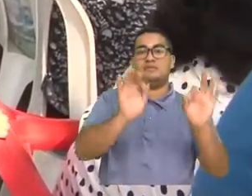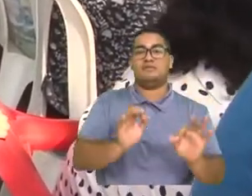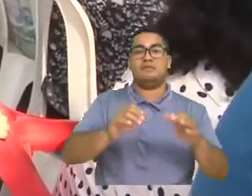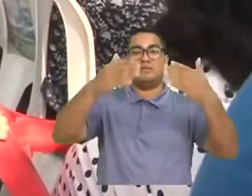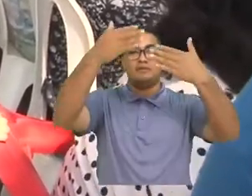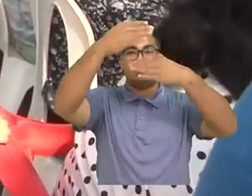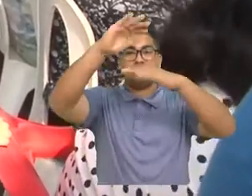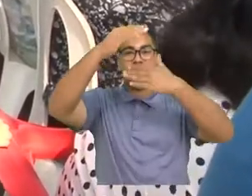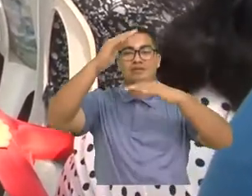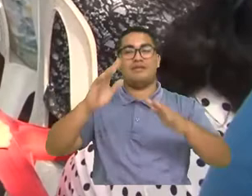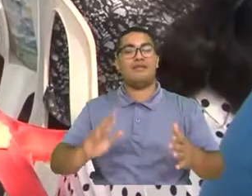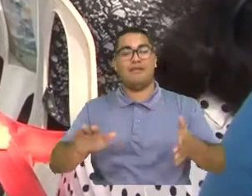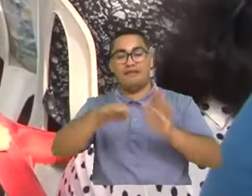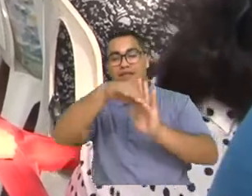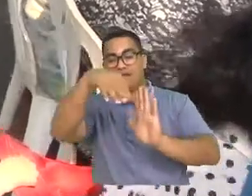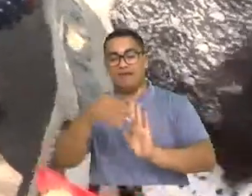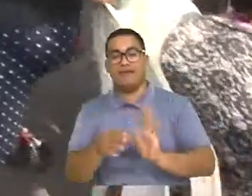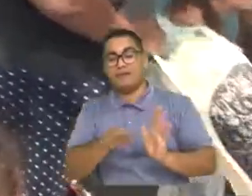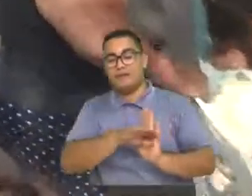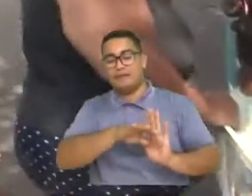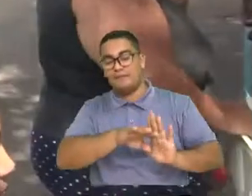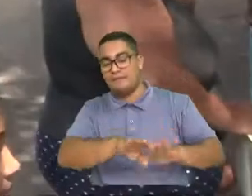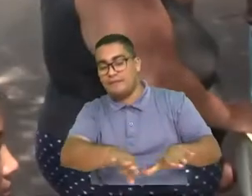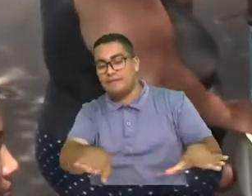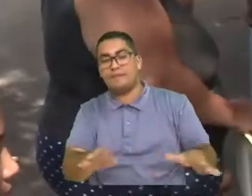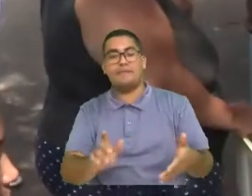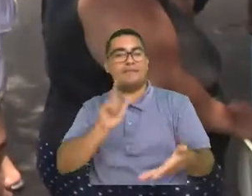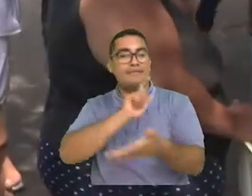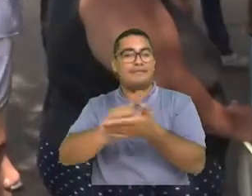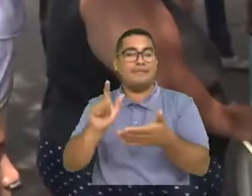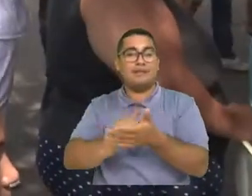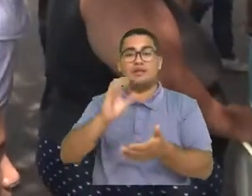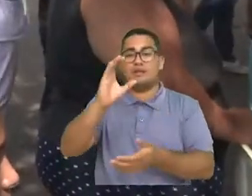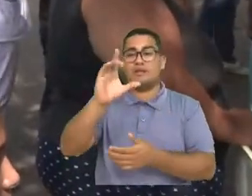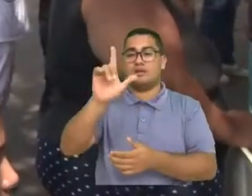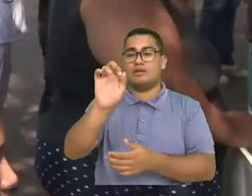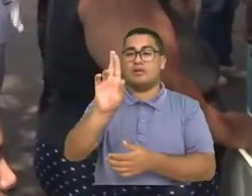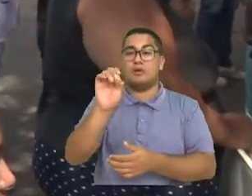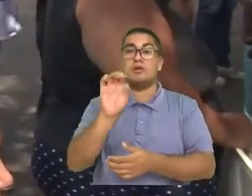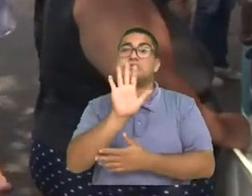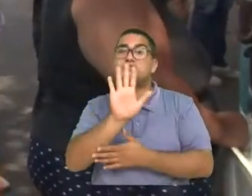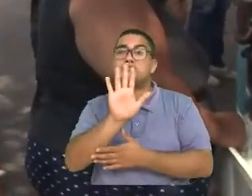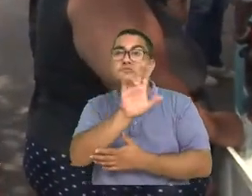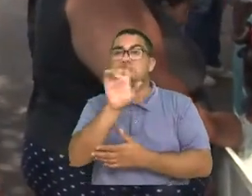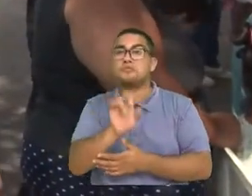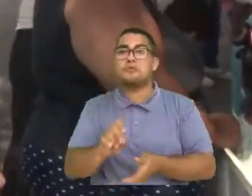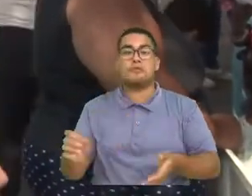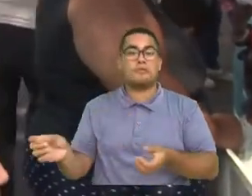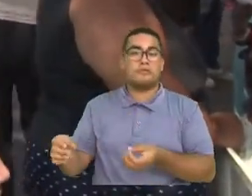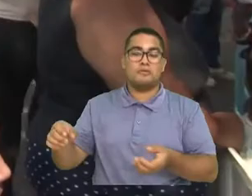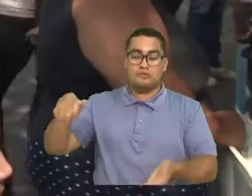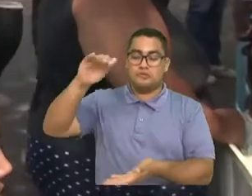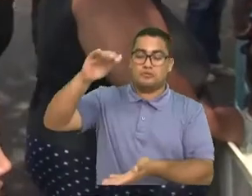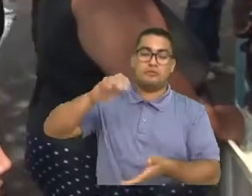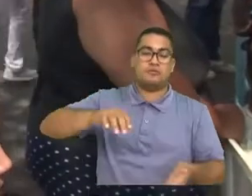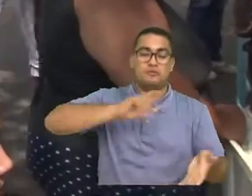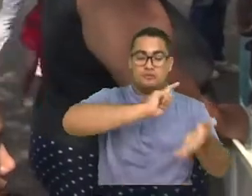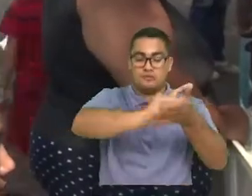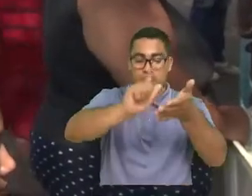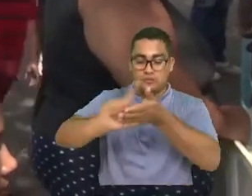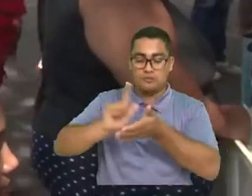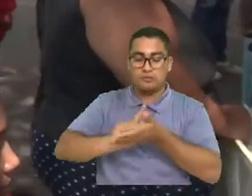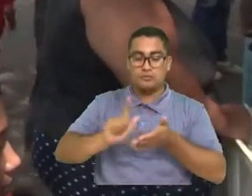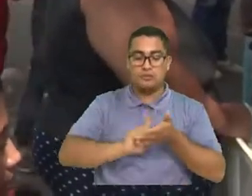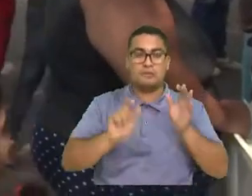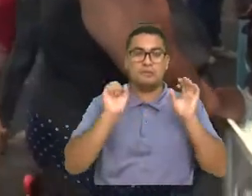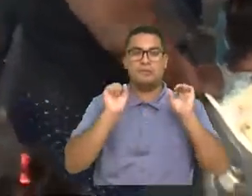las camas, el piso, el cloro que lo venden en la venta, ¿verdad? Que no es muy caro, 5 pesitos, y usted saca un galón de cloro y con eso